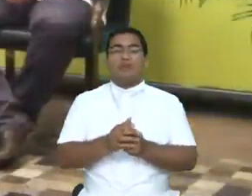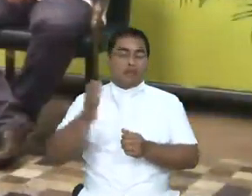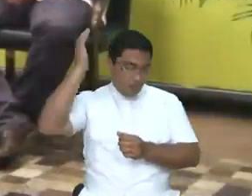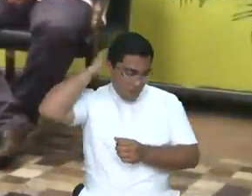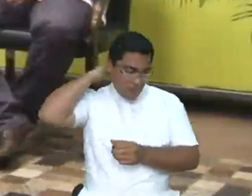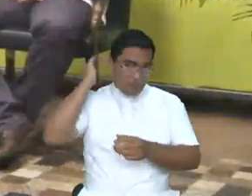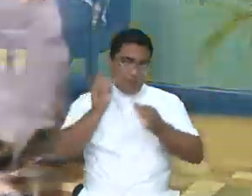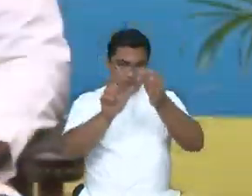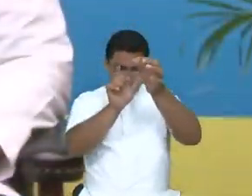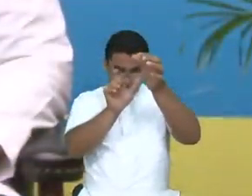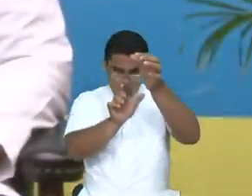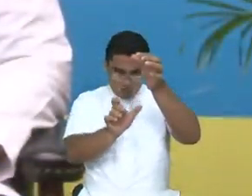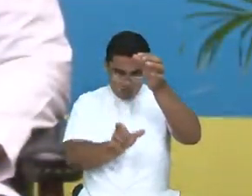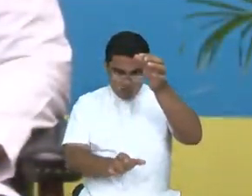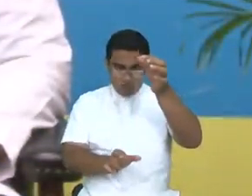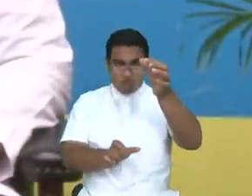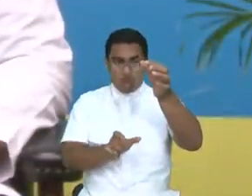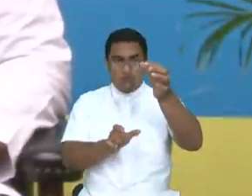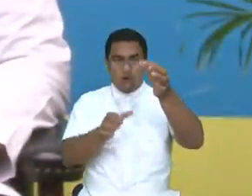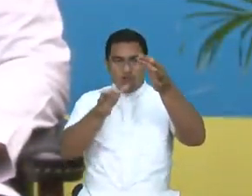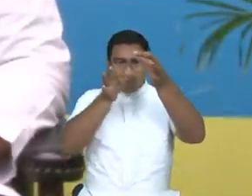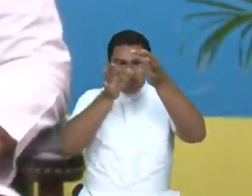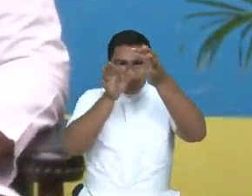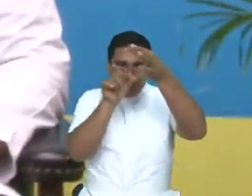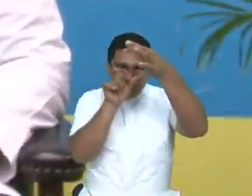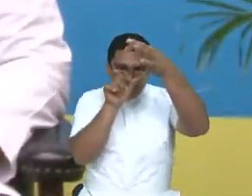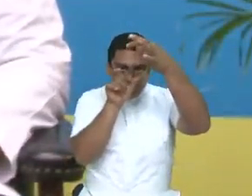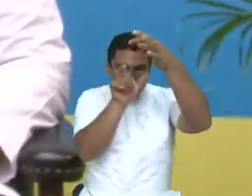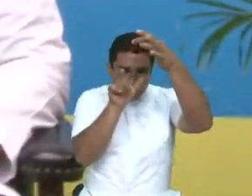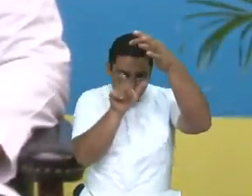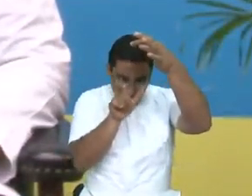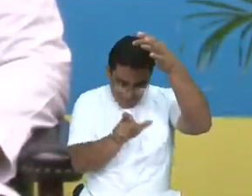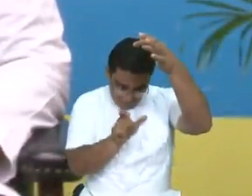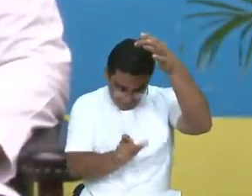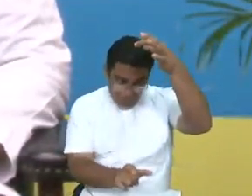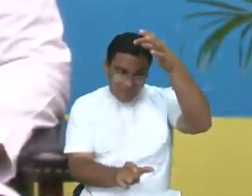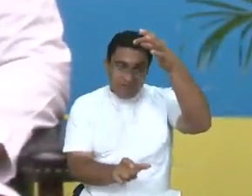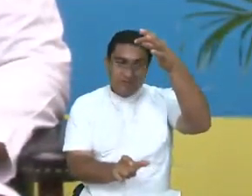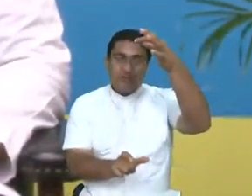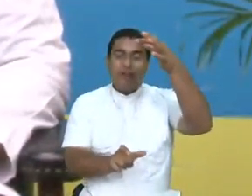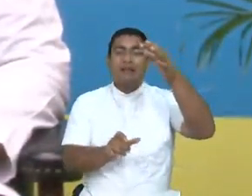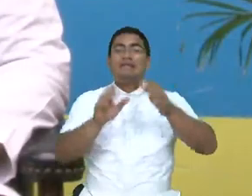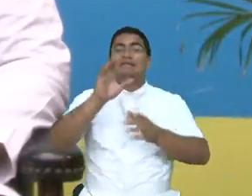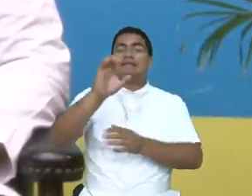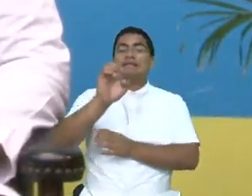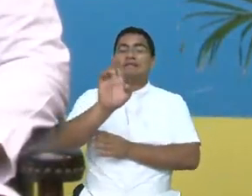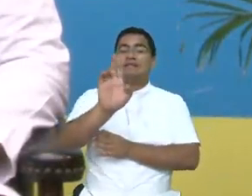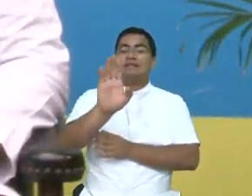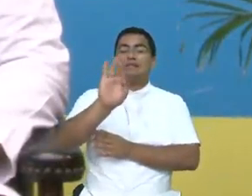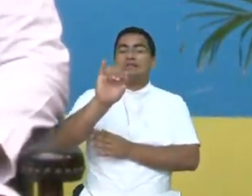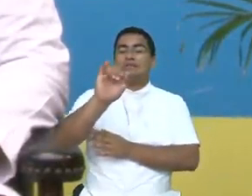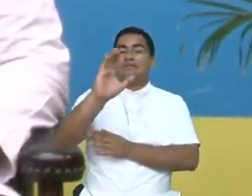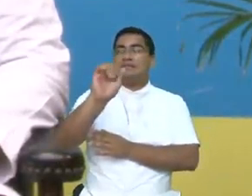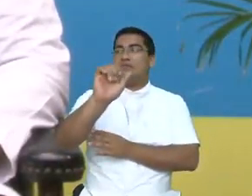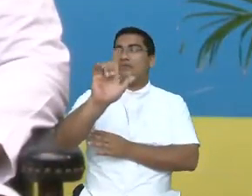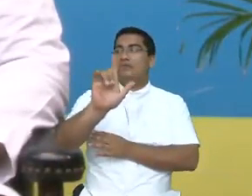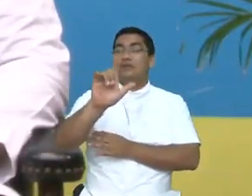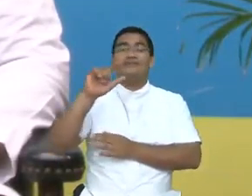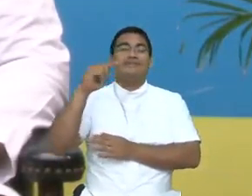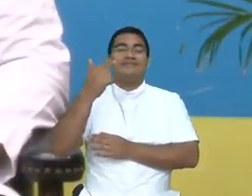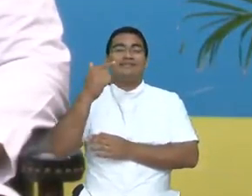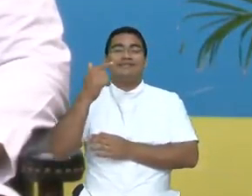formada por múltiples huesos. Cada parte de la columna tiene sus características. Por ejemplo, la cervical son 7